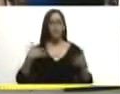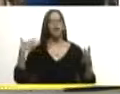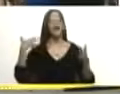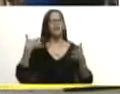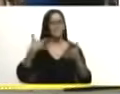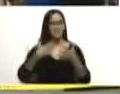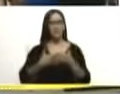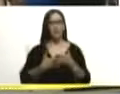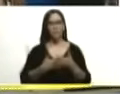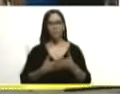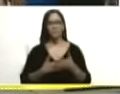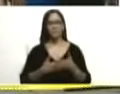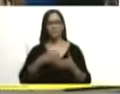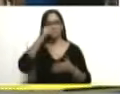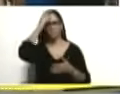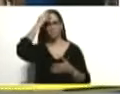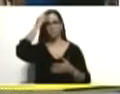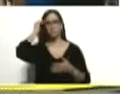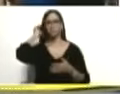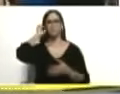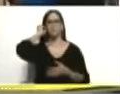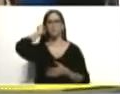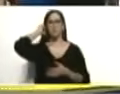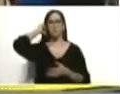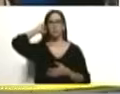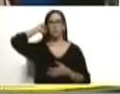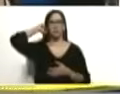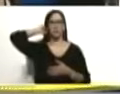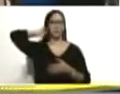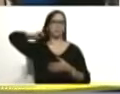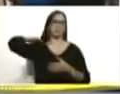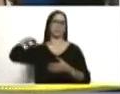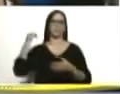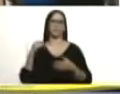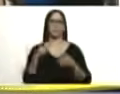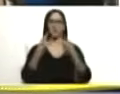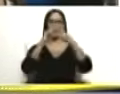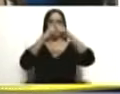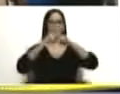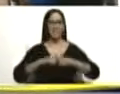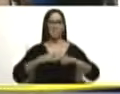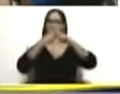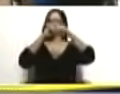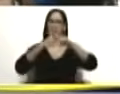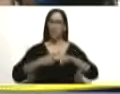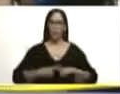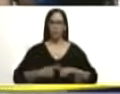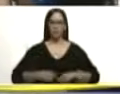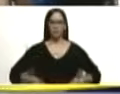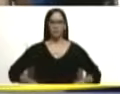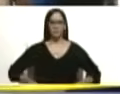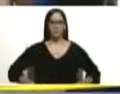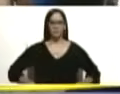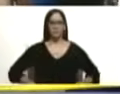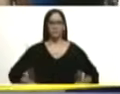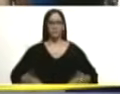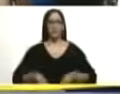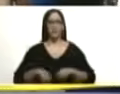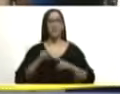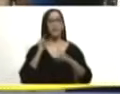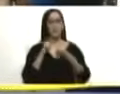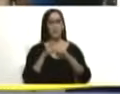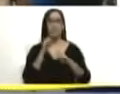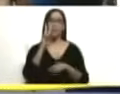echa la cuenta. ¿Cómo es que dice, Cecilia? Saca la cuenta, chaca la cuenta, chaca la cuenta. Y desde el